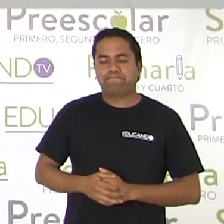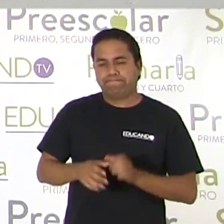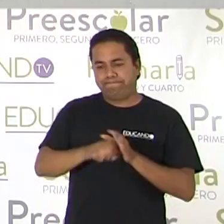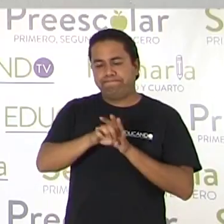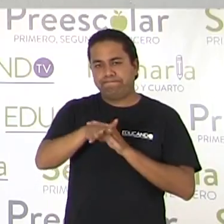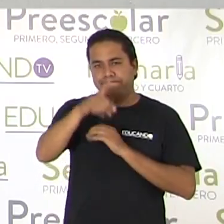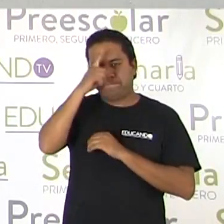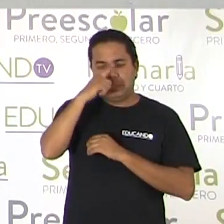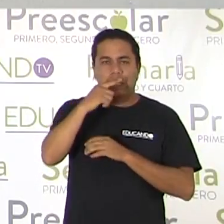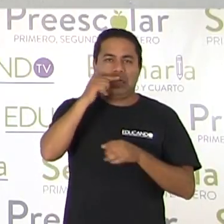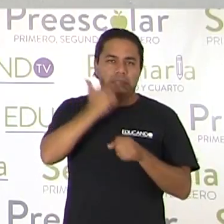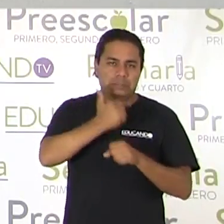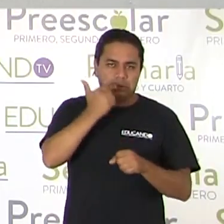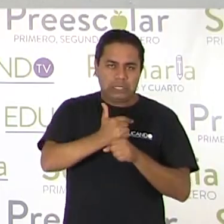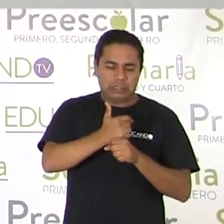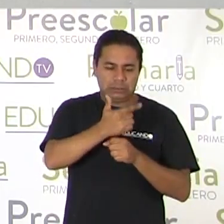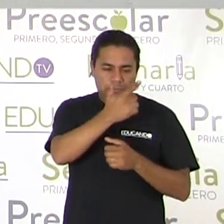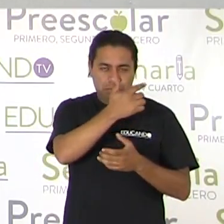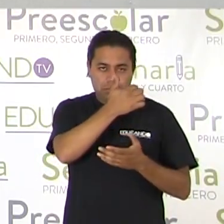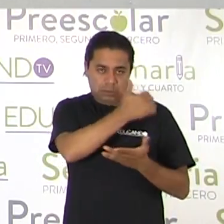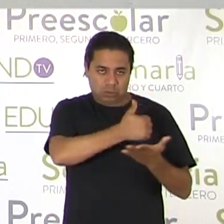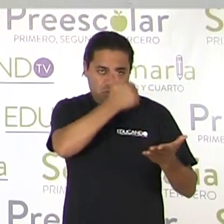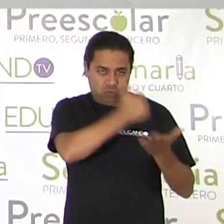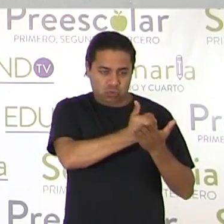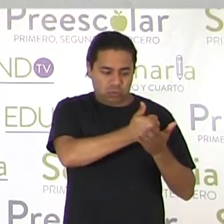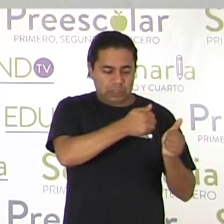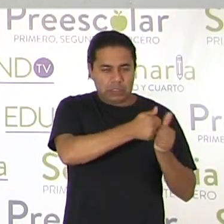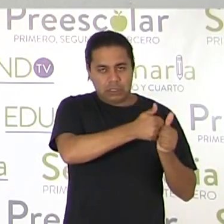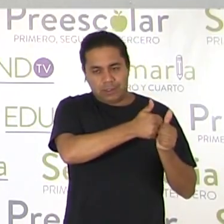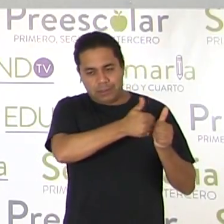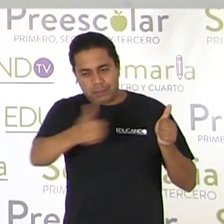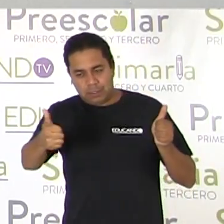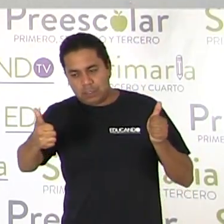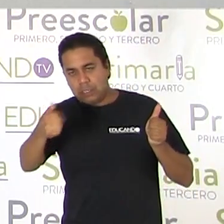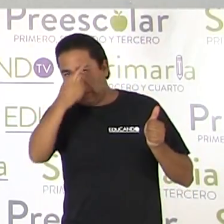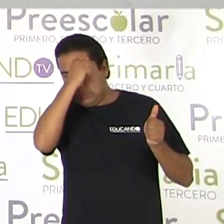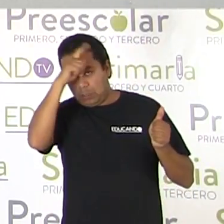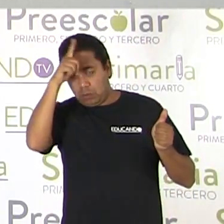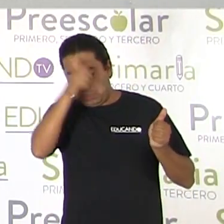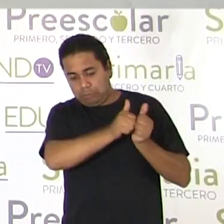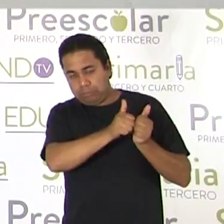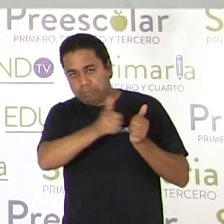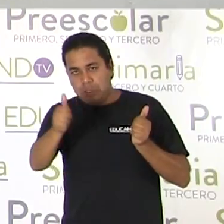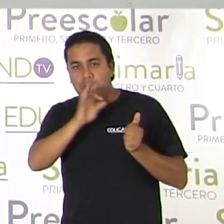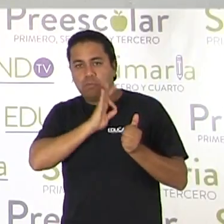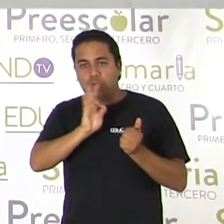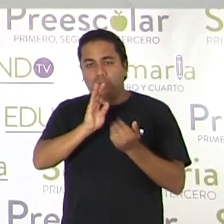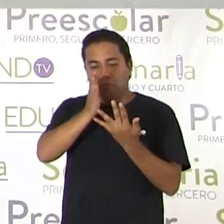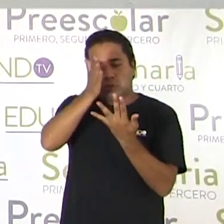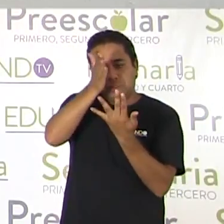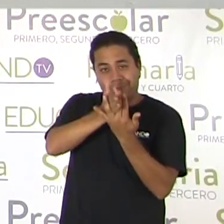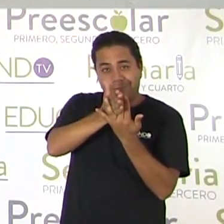recorreríamos en taxi de la capital a Tlacolula de Matamoros, sería dividir la distancia,